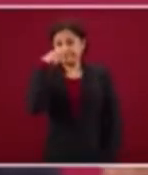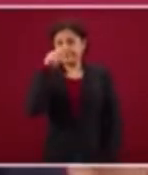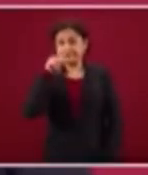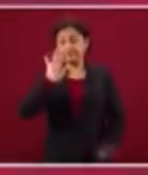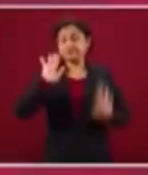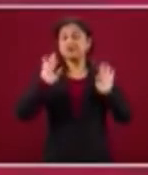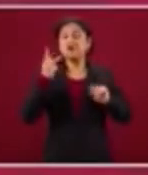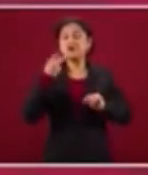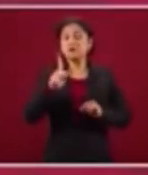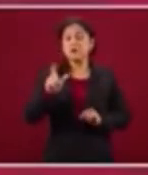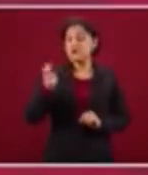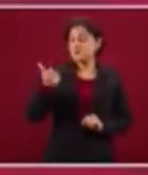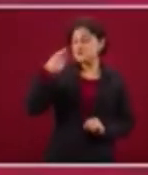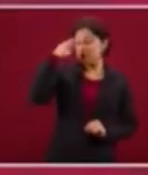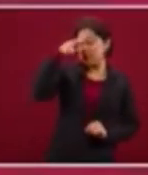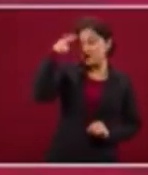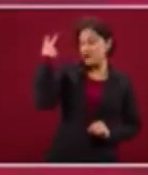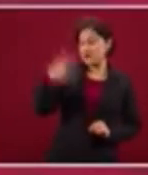fortachón.